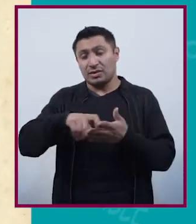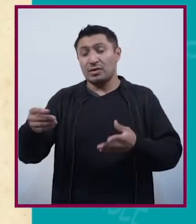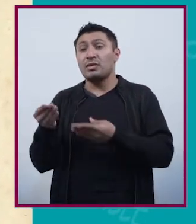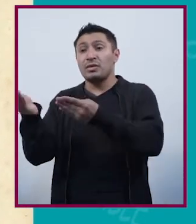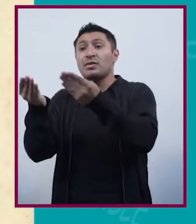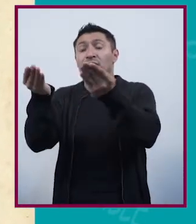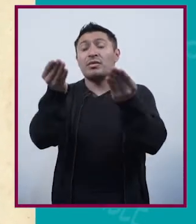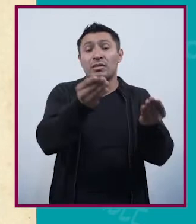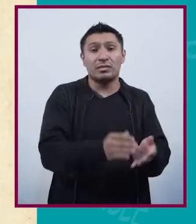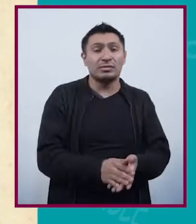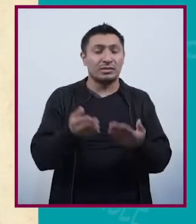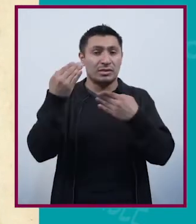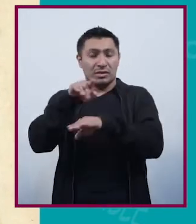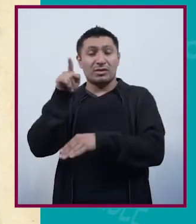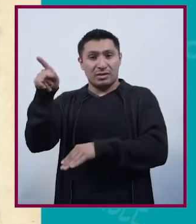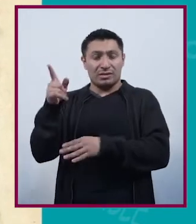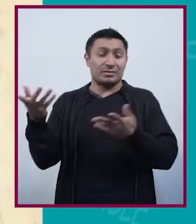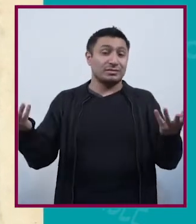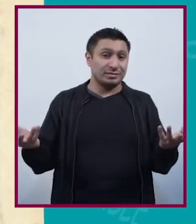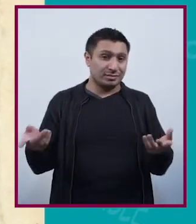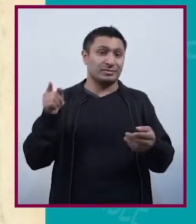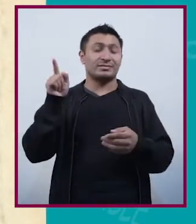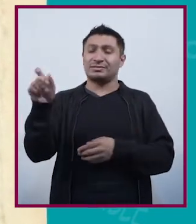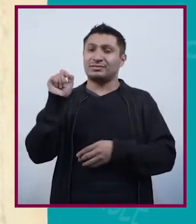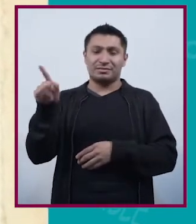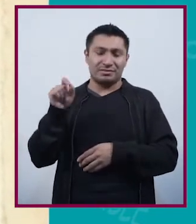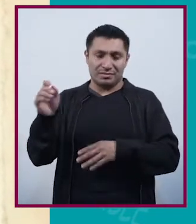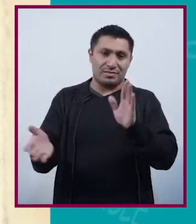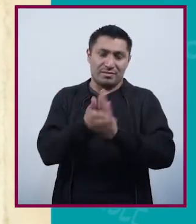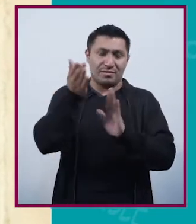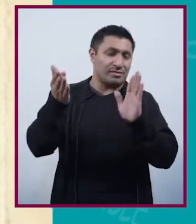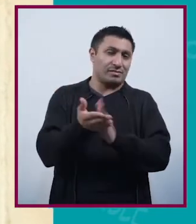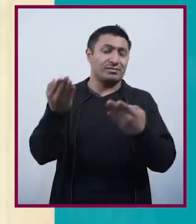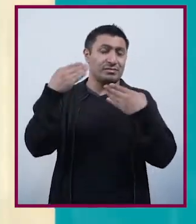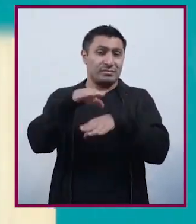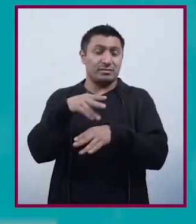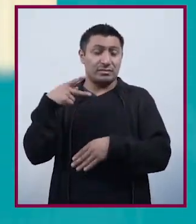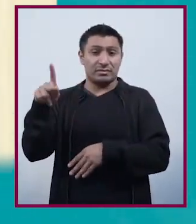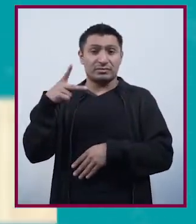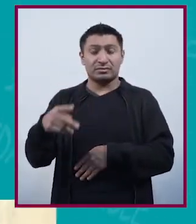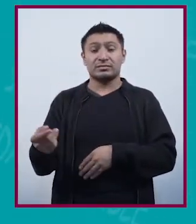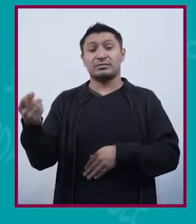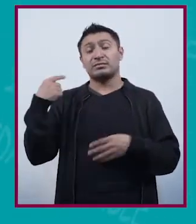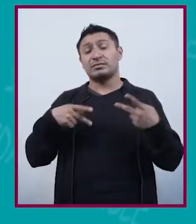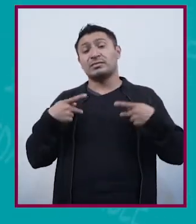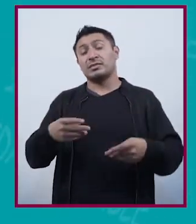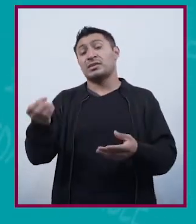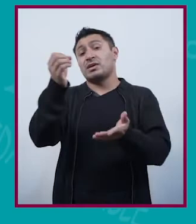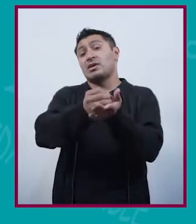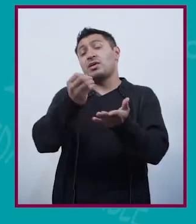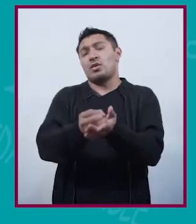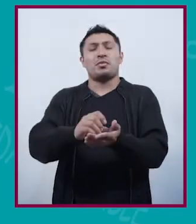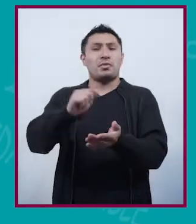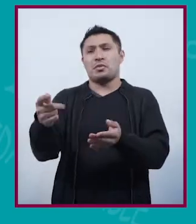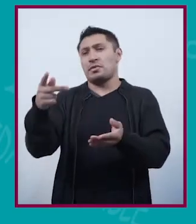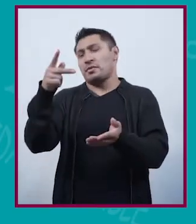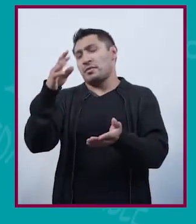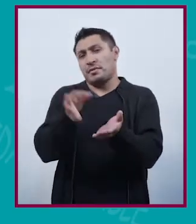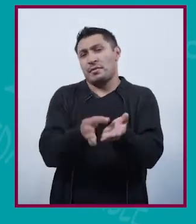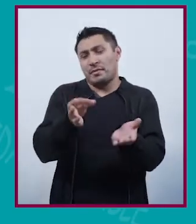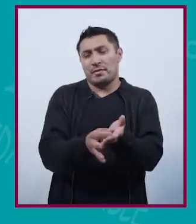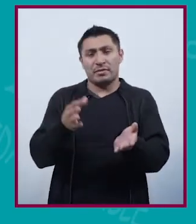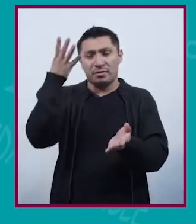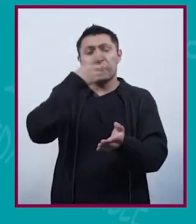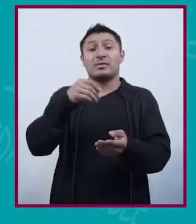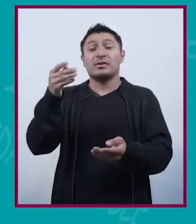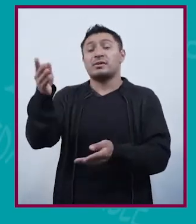en el Banco de Estocolmo, fundado por ¿adivina quién? Pues por él mismo. Alguien depositaba en su banco oro u otro metal precioso